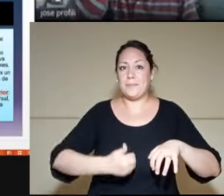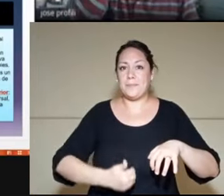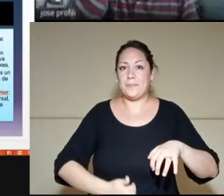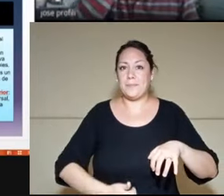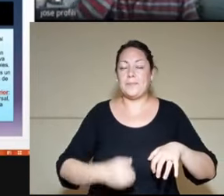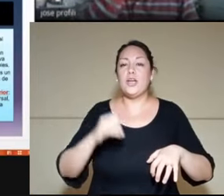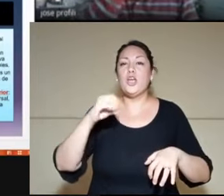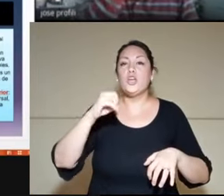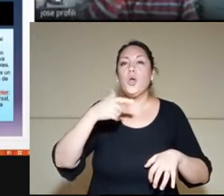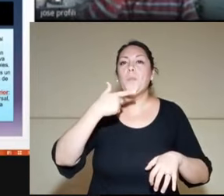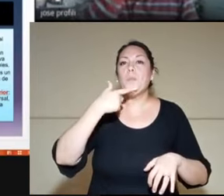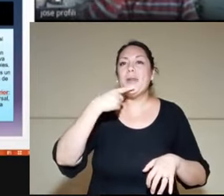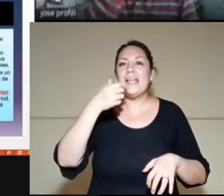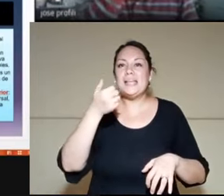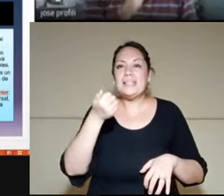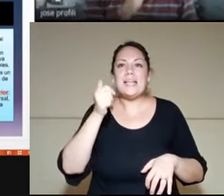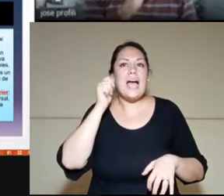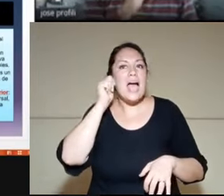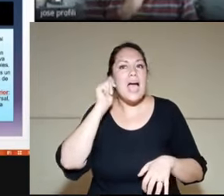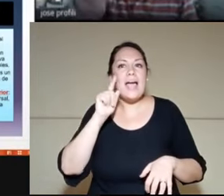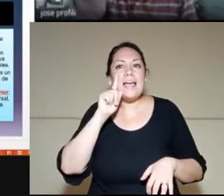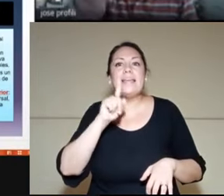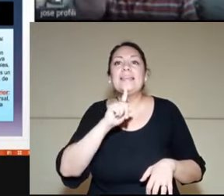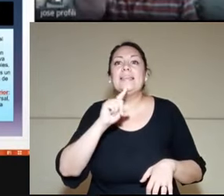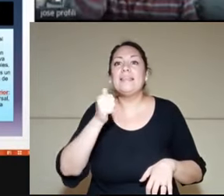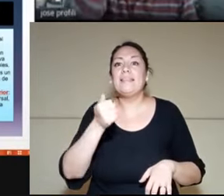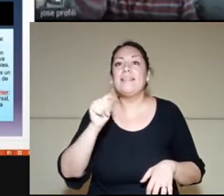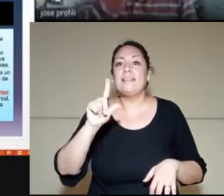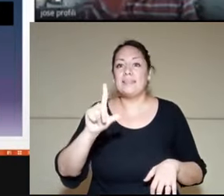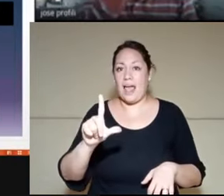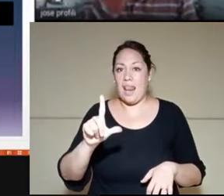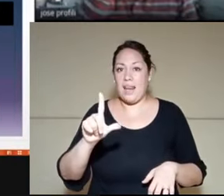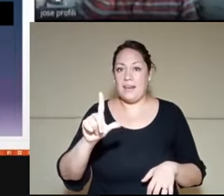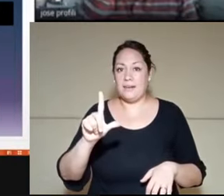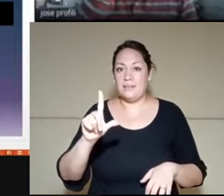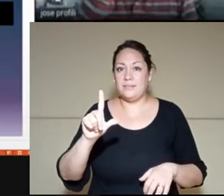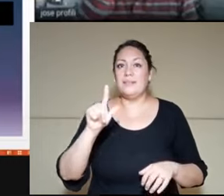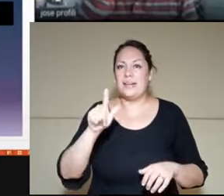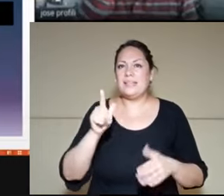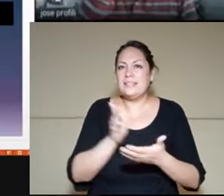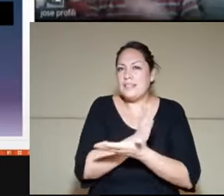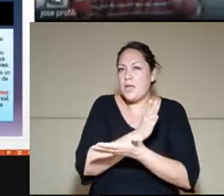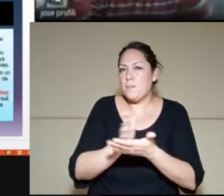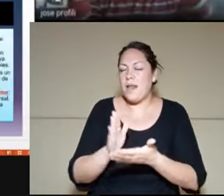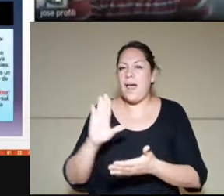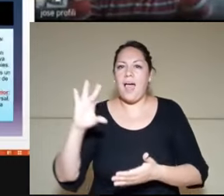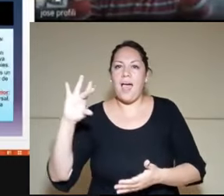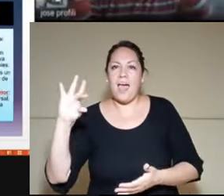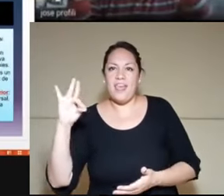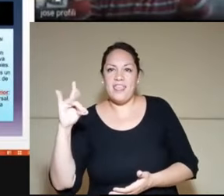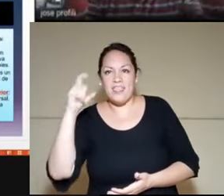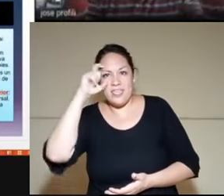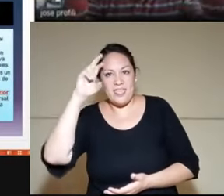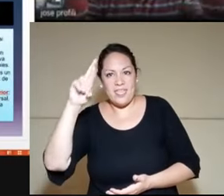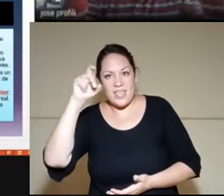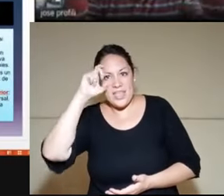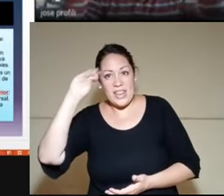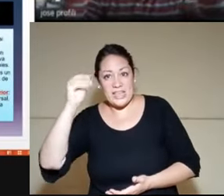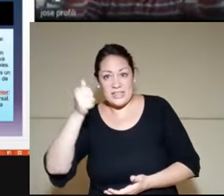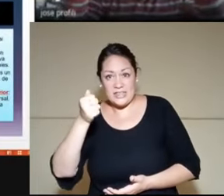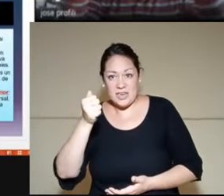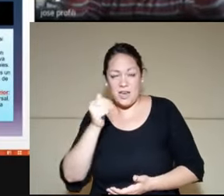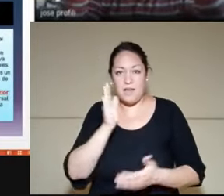eje, que también lo conozco como eje sagital, o corte sagital, me divide una parte derecha y otra